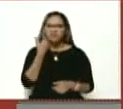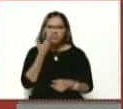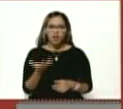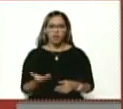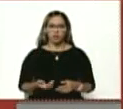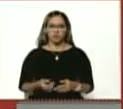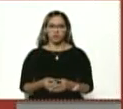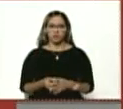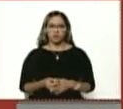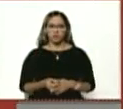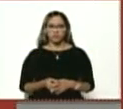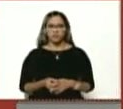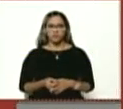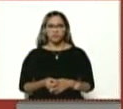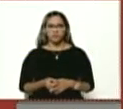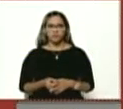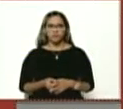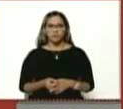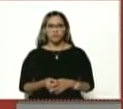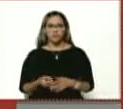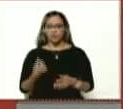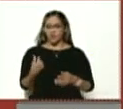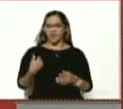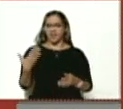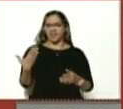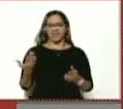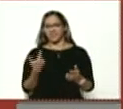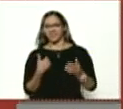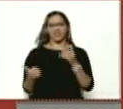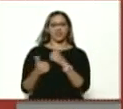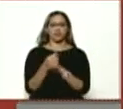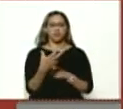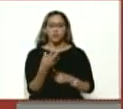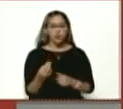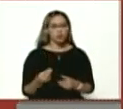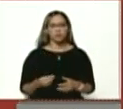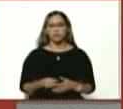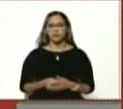Ventajismo se llama eso. Ventajismo.